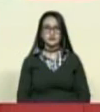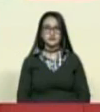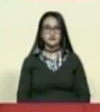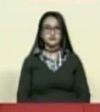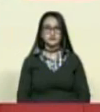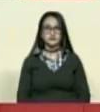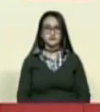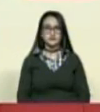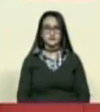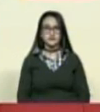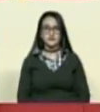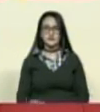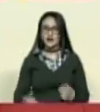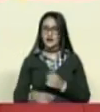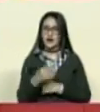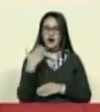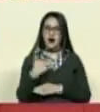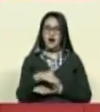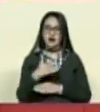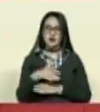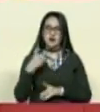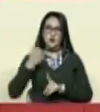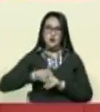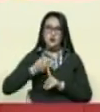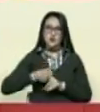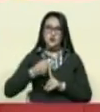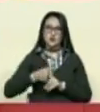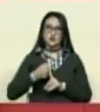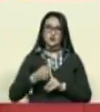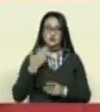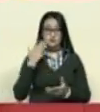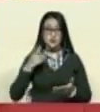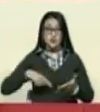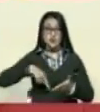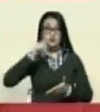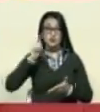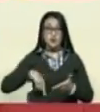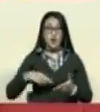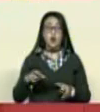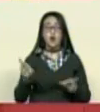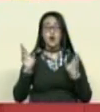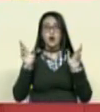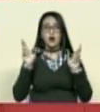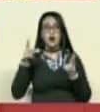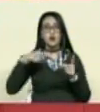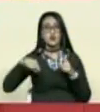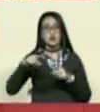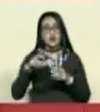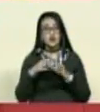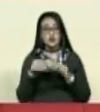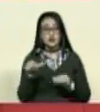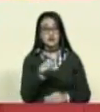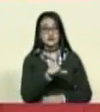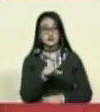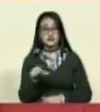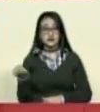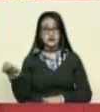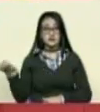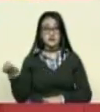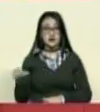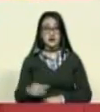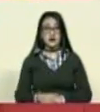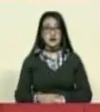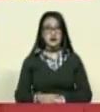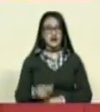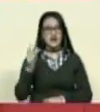Salieron a la calle, a la lucha. Aquí está el punto de cuenta, pues. Yo espero de ustedes toda la semana.